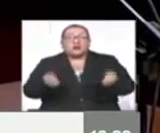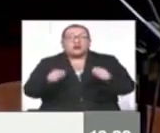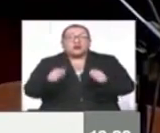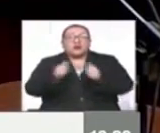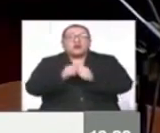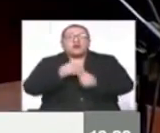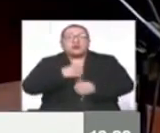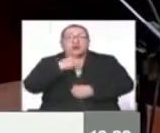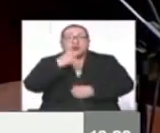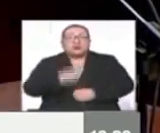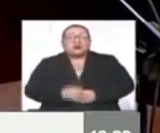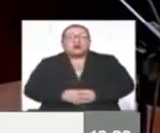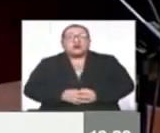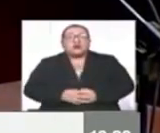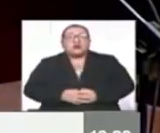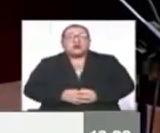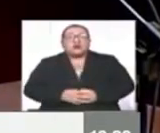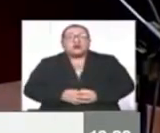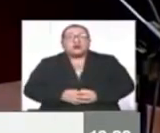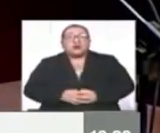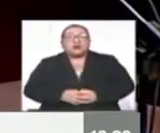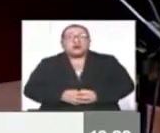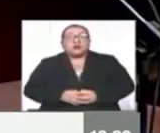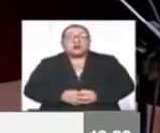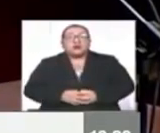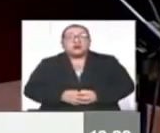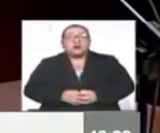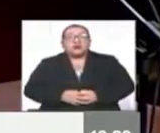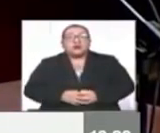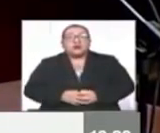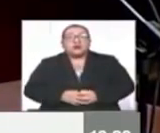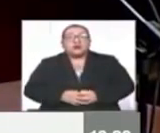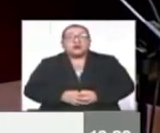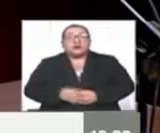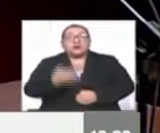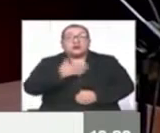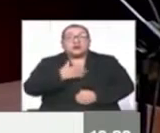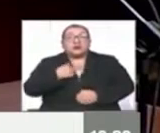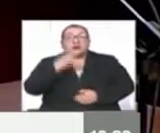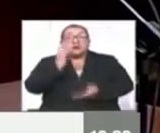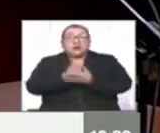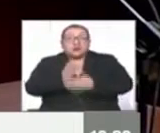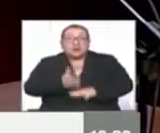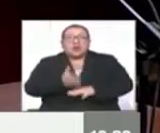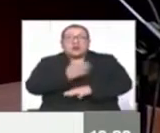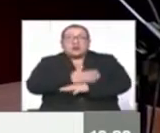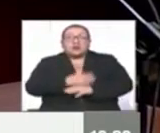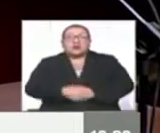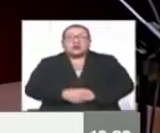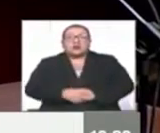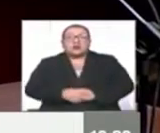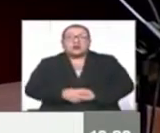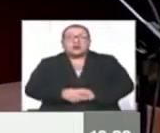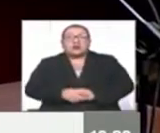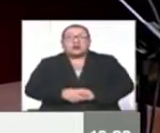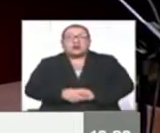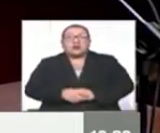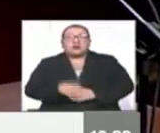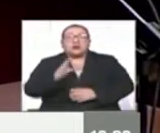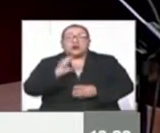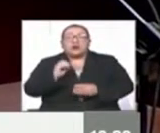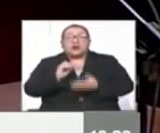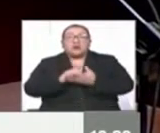con mi persona presidente ya me sancionaron y con la mayor